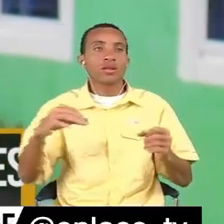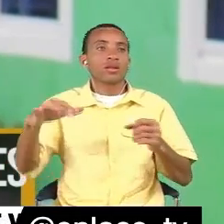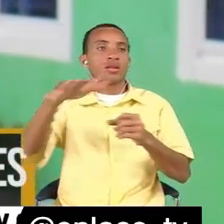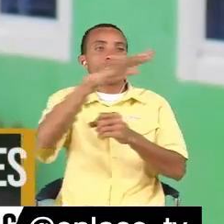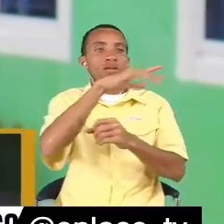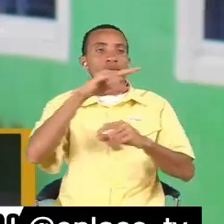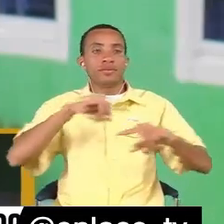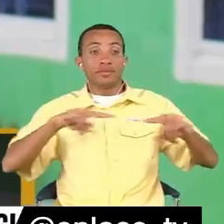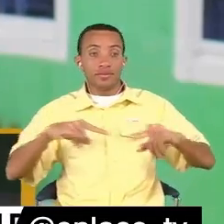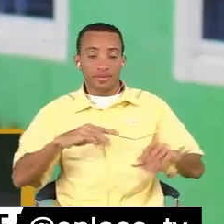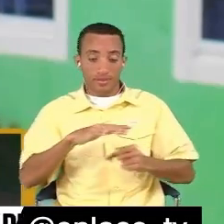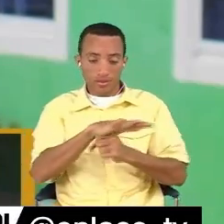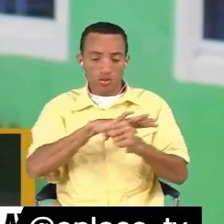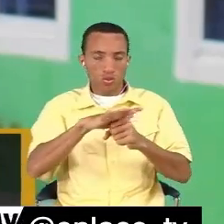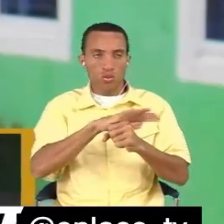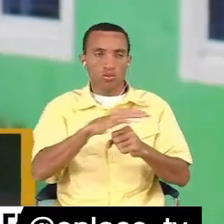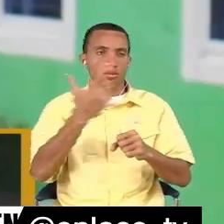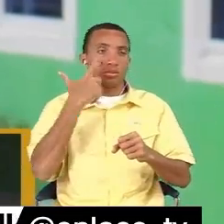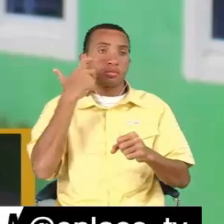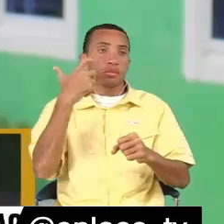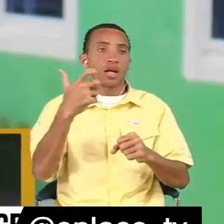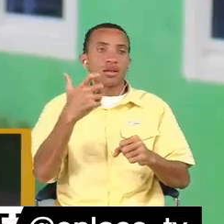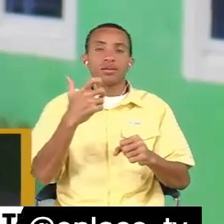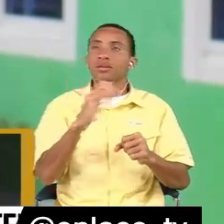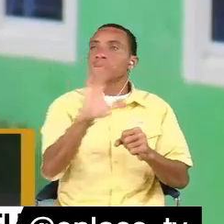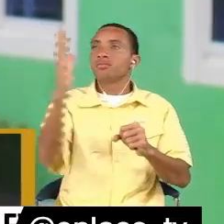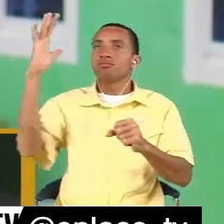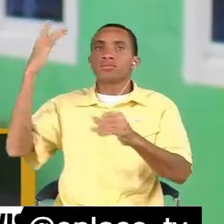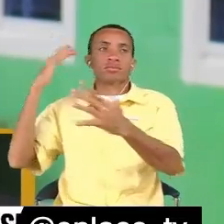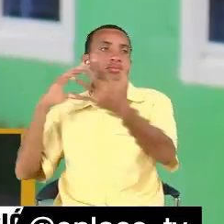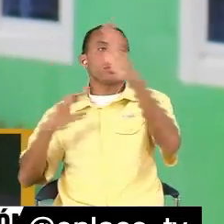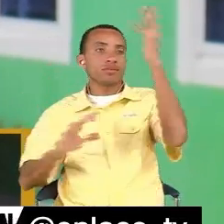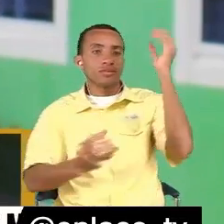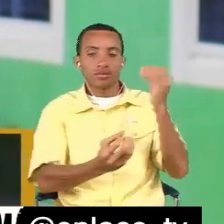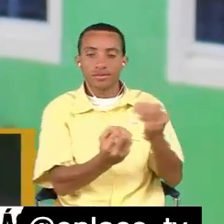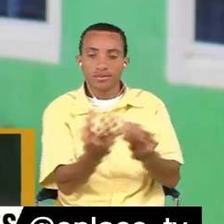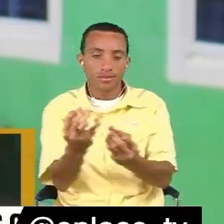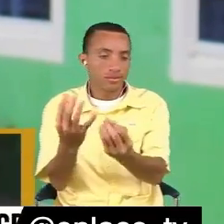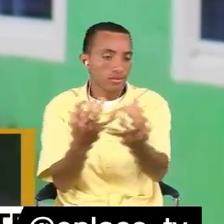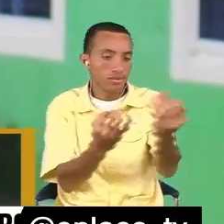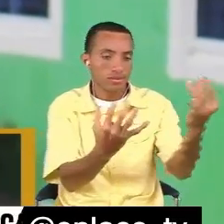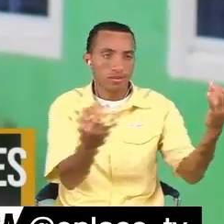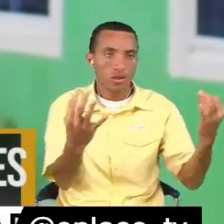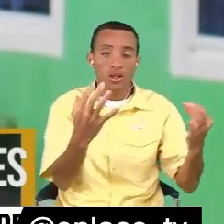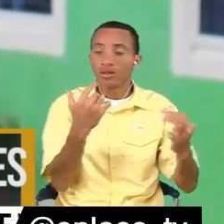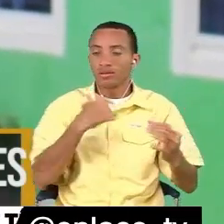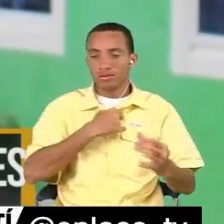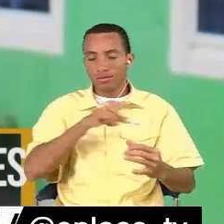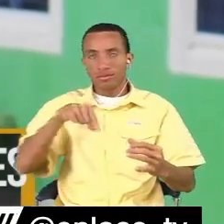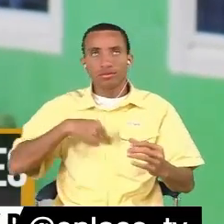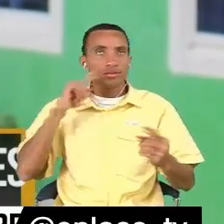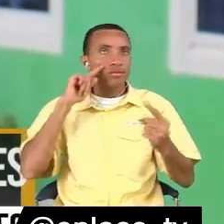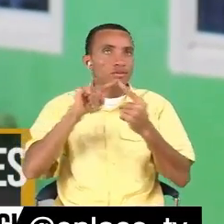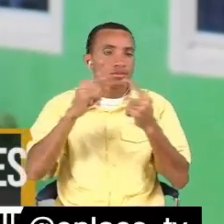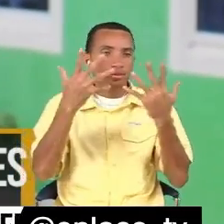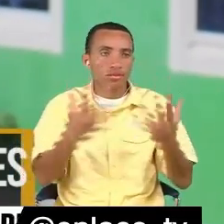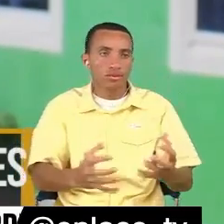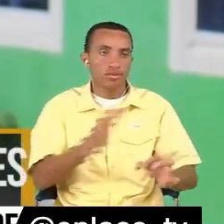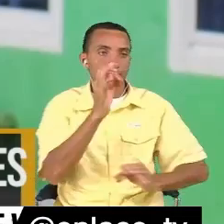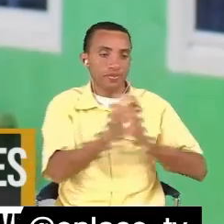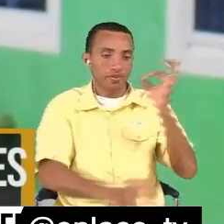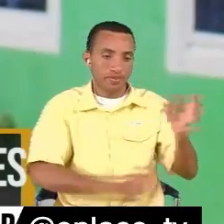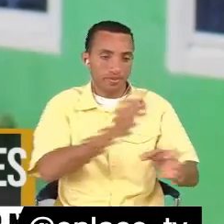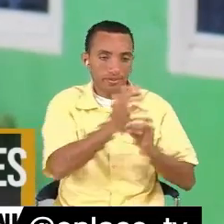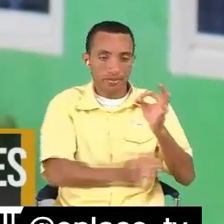se ha caracterizado precisamente por tener zonas verdes y precisamente bajo esa protección de zonas verdes es lo que estamos buscando también, de que las áreas verdes